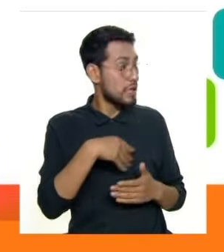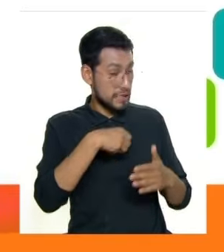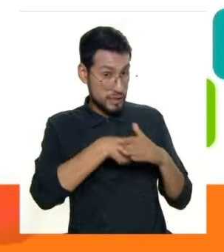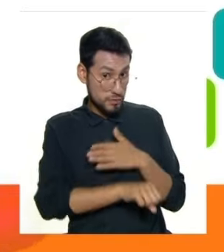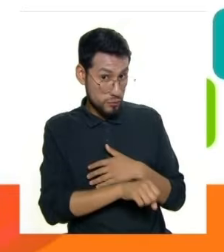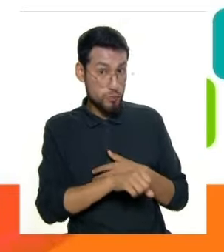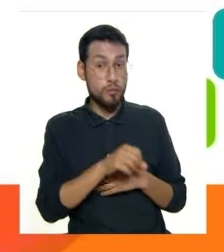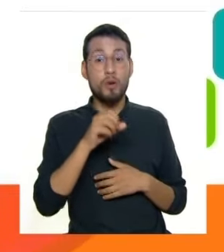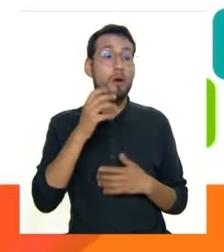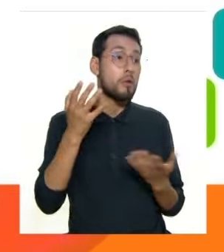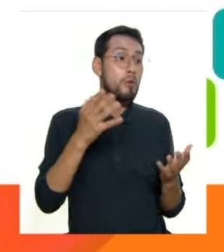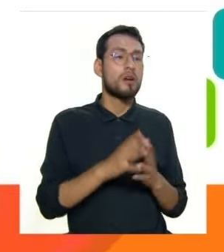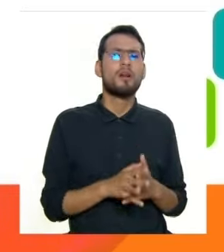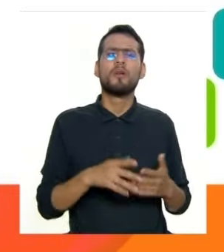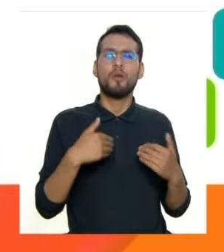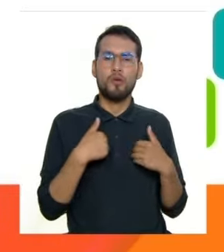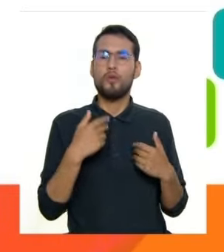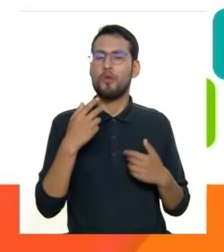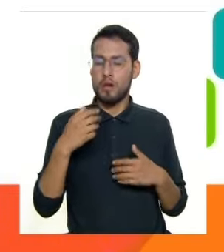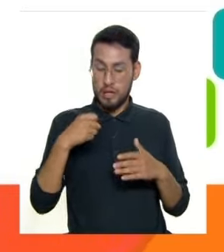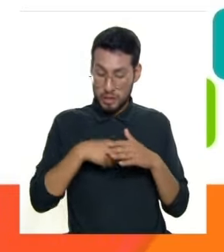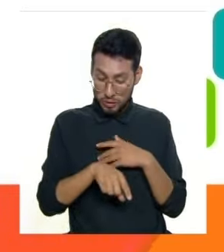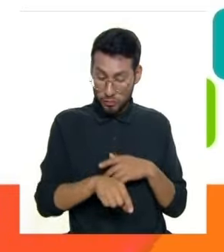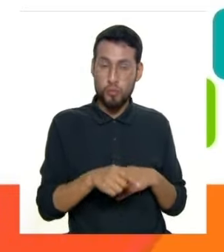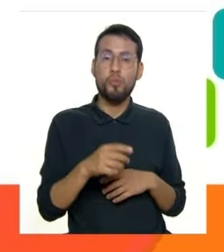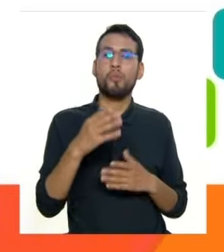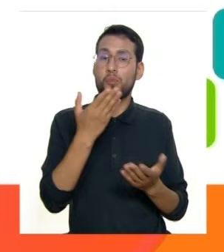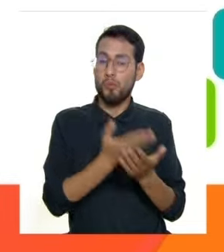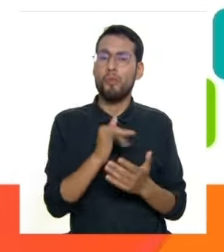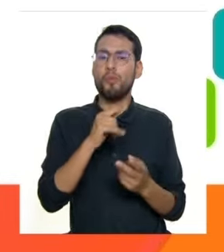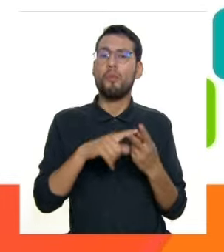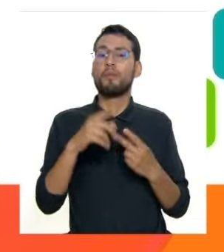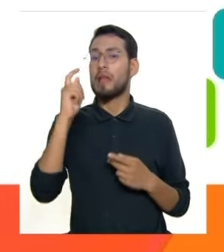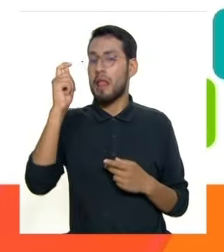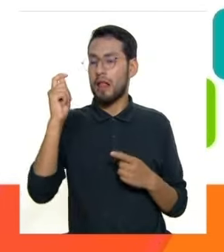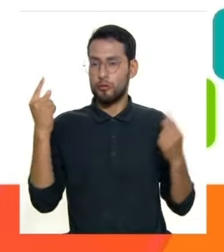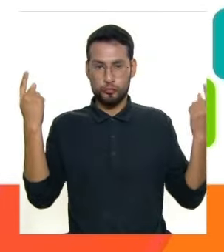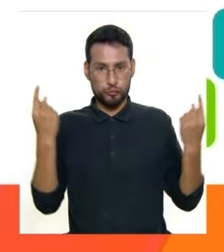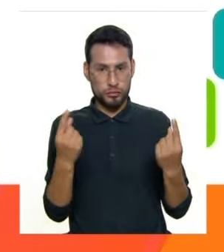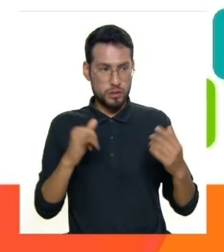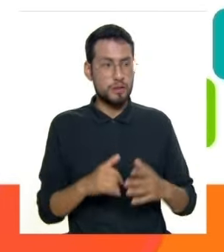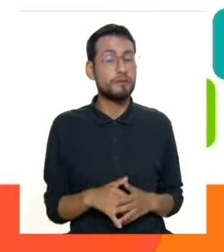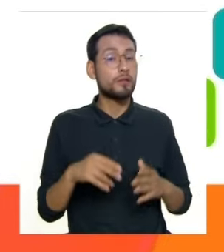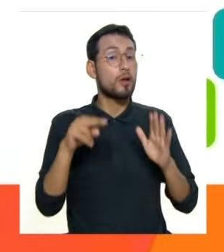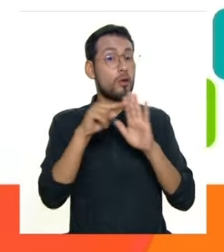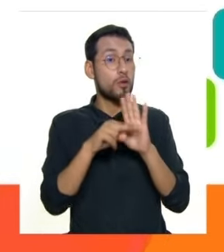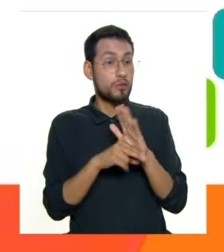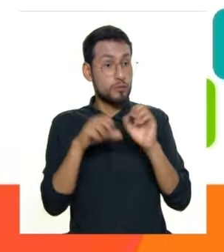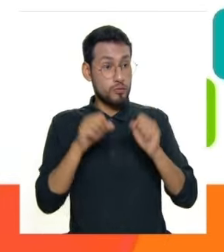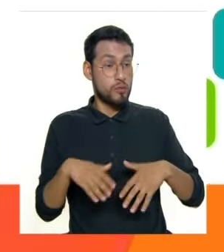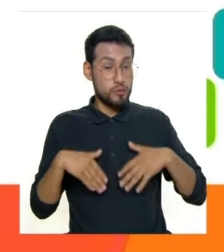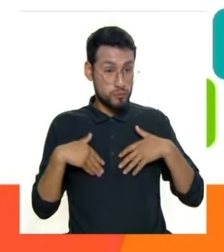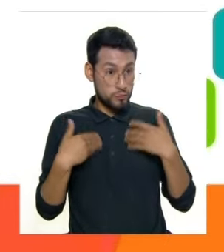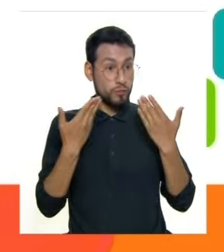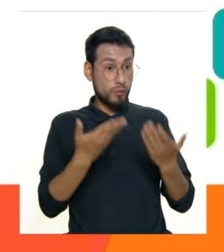por ejemplo, sí. y la presencia de 2 testigos. Ah, ya. La norma que dio esta posibilidad de